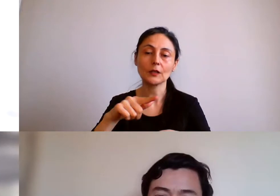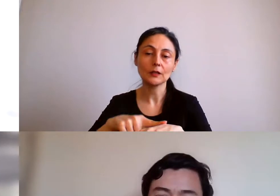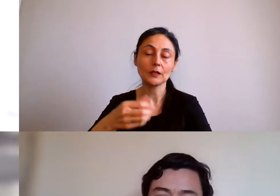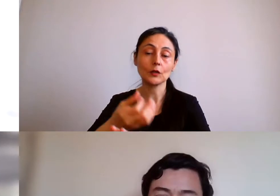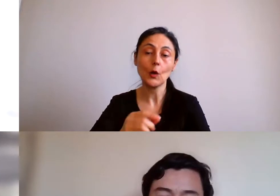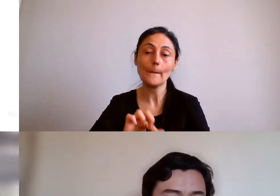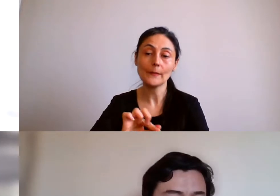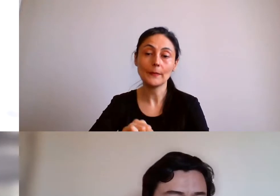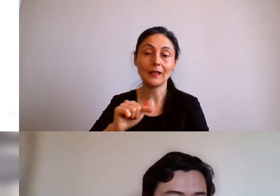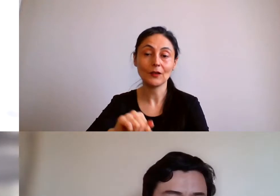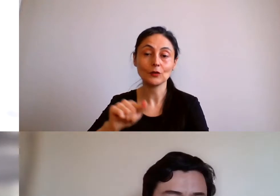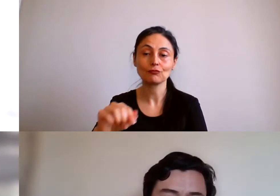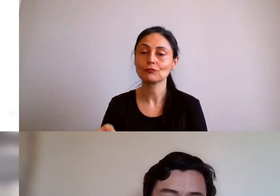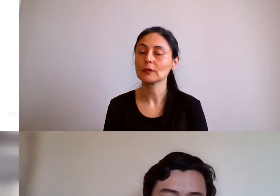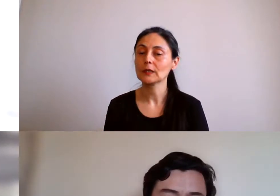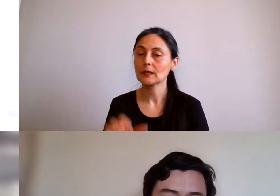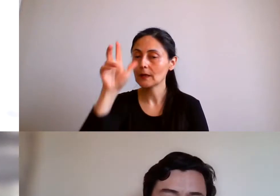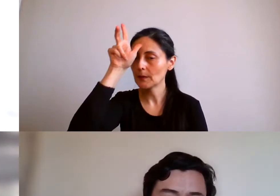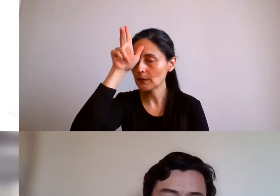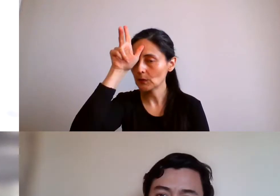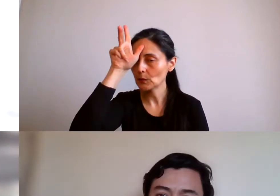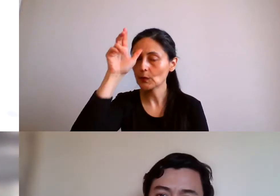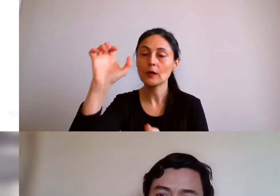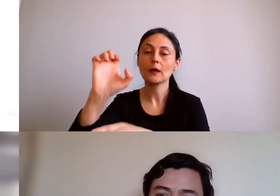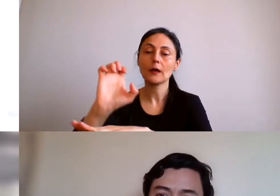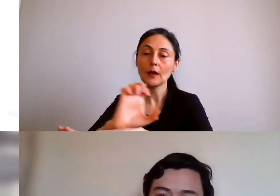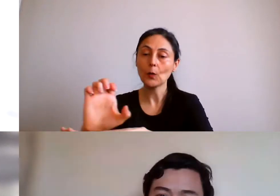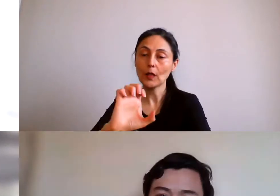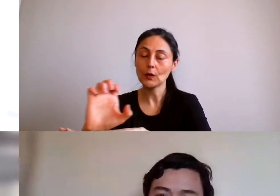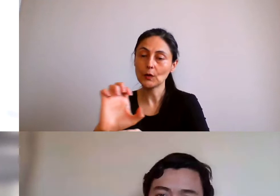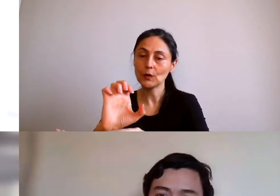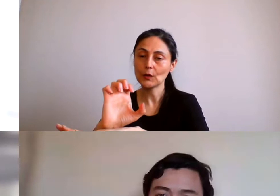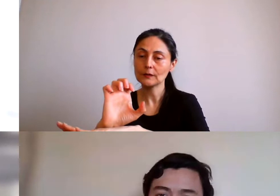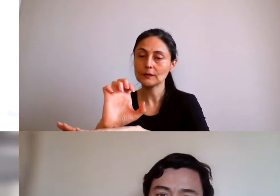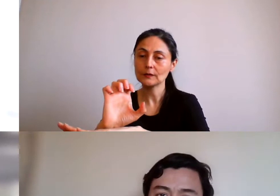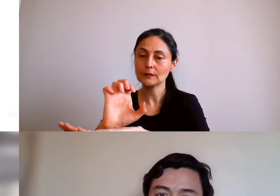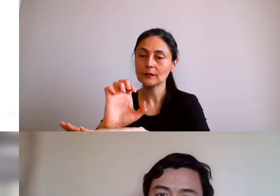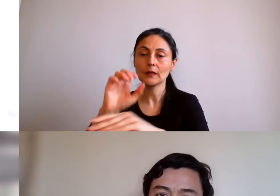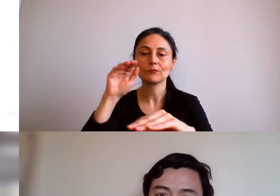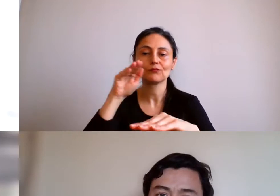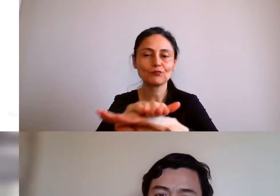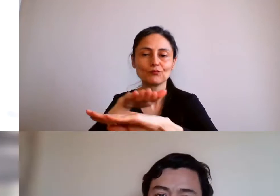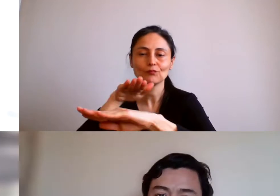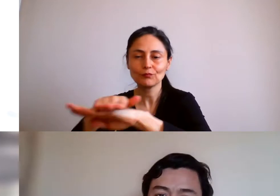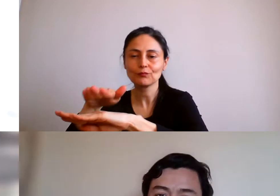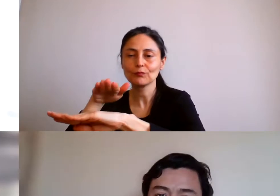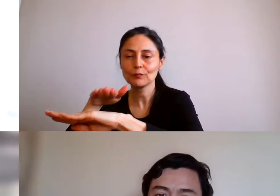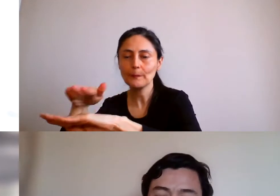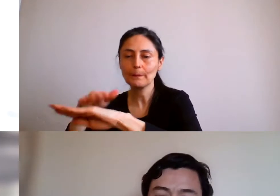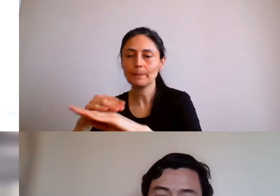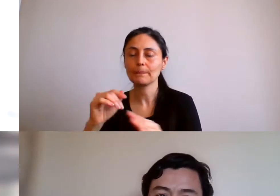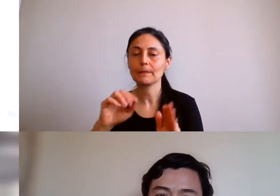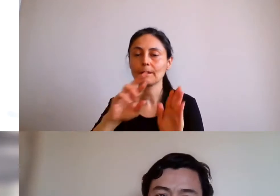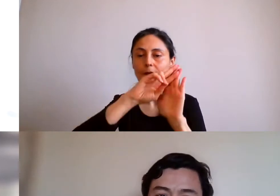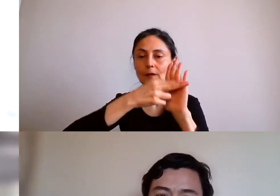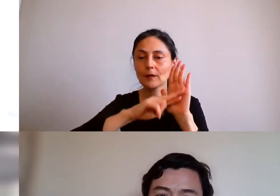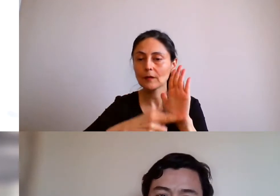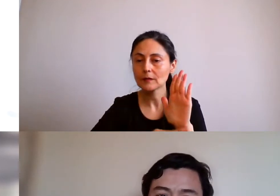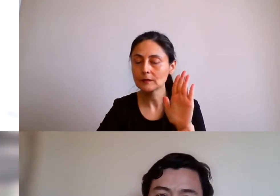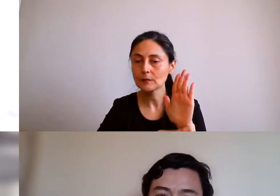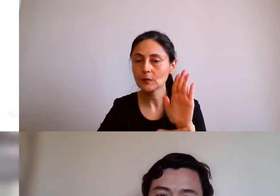siguió avanzando. Lo mismo que en Ecuador, cuando intervenimos para la modificación del reglamento de los